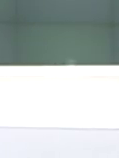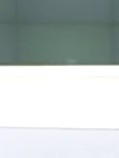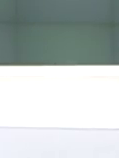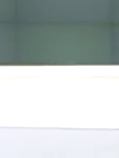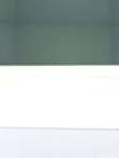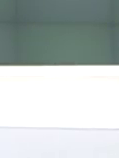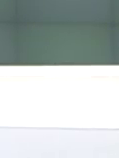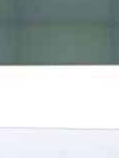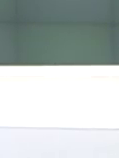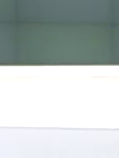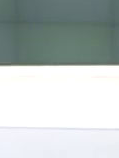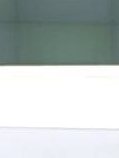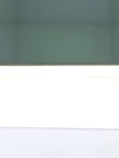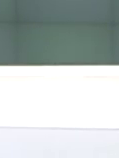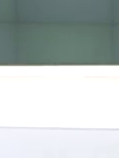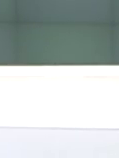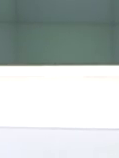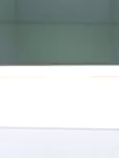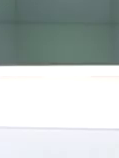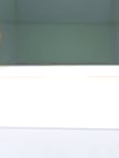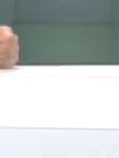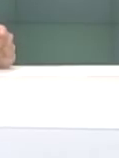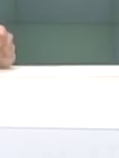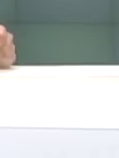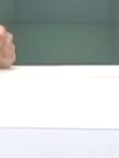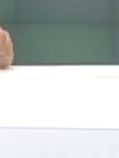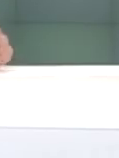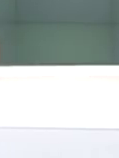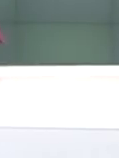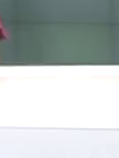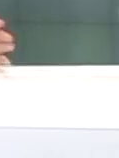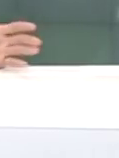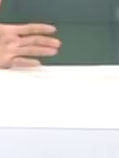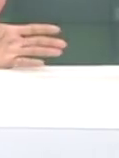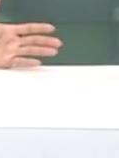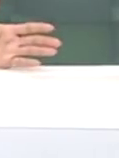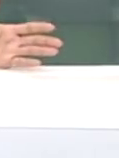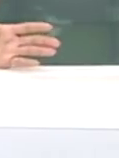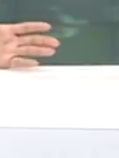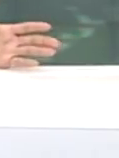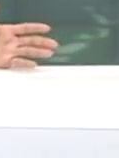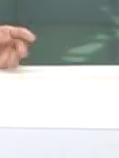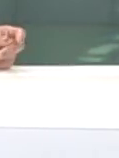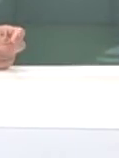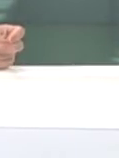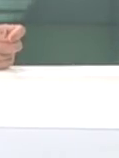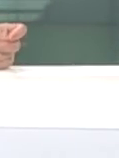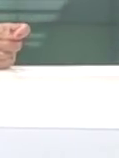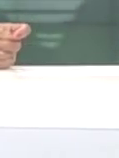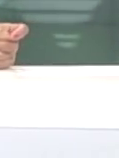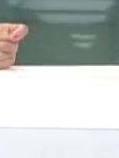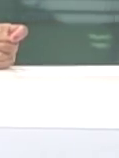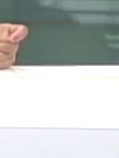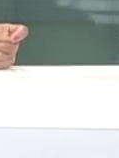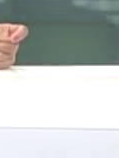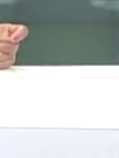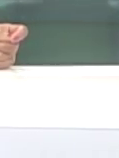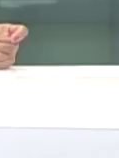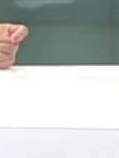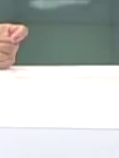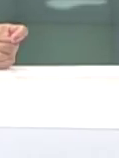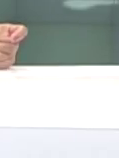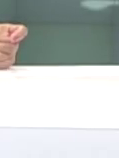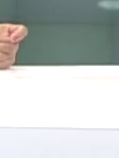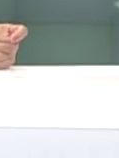de transporte esto también a través del carnet de la patria parte de los anuncios en materia económica ofrecidos este lunes